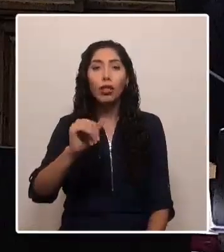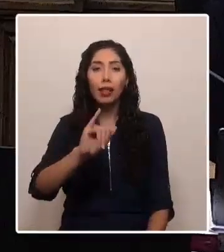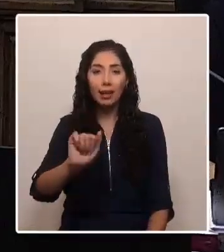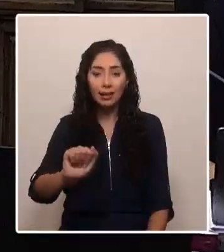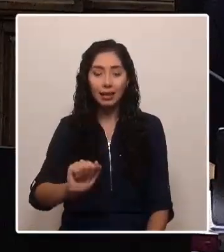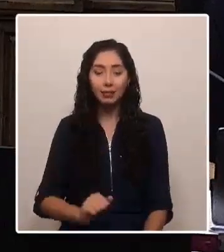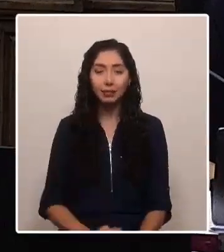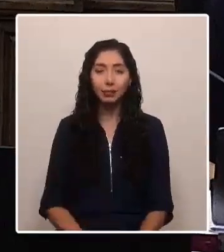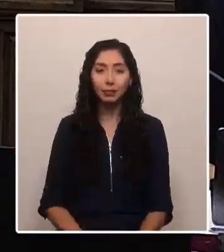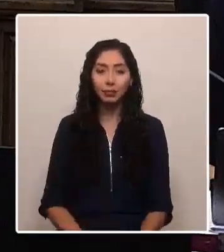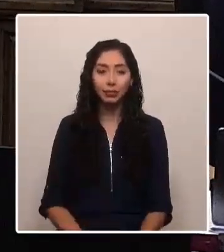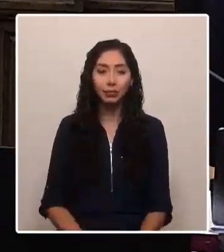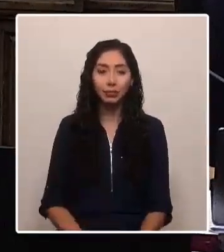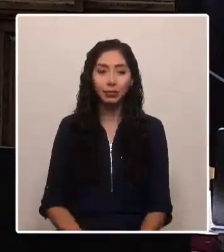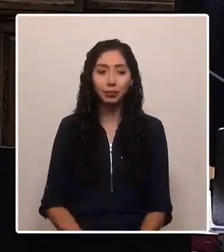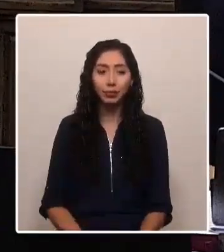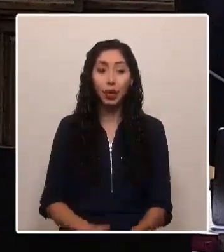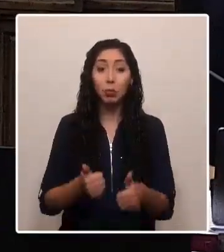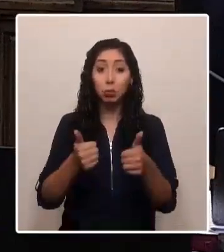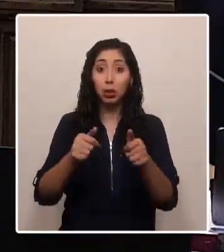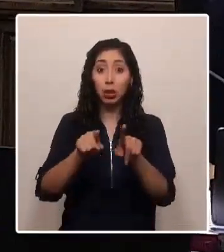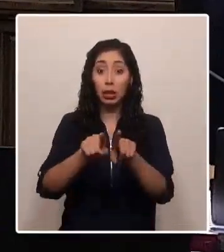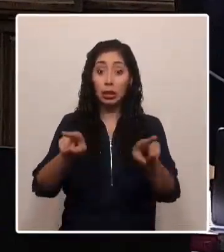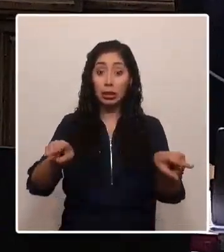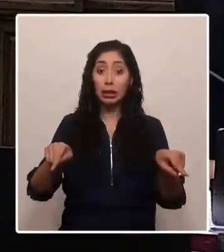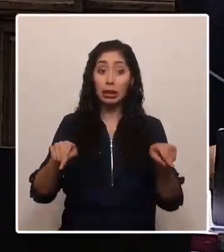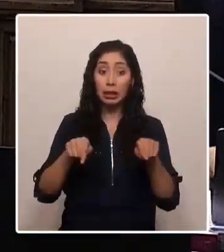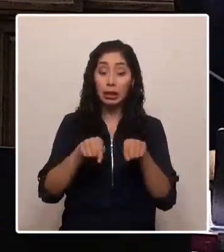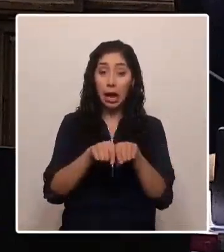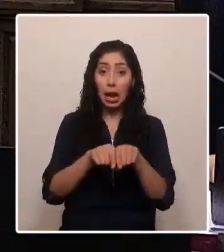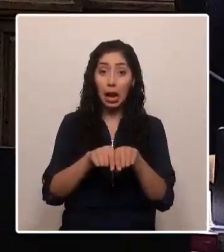Bien. En sala, convencional Mauricio Daza.